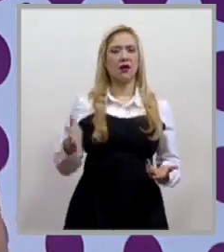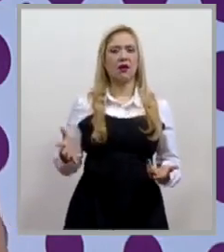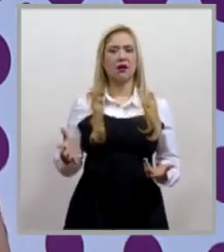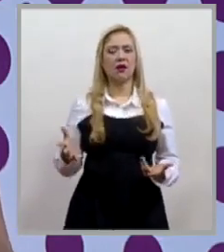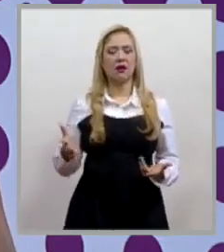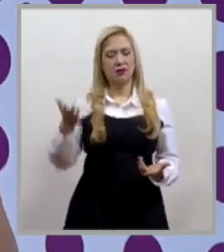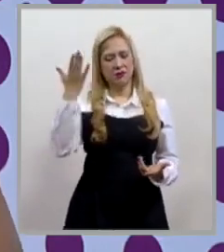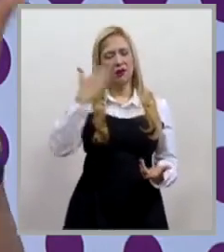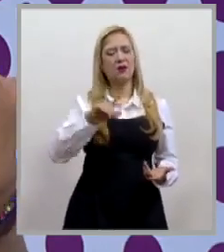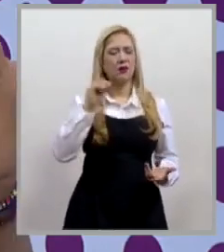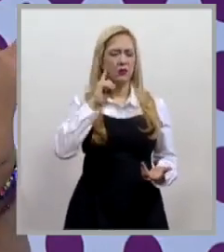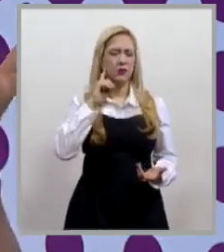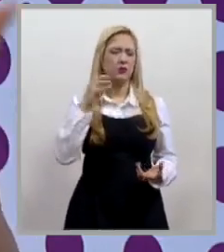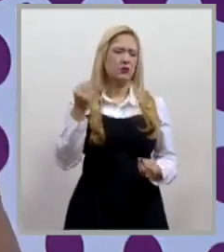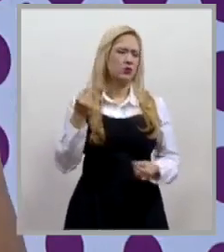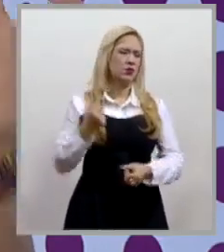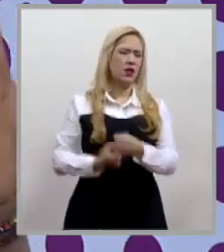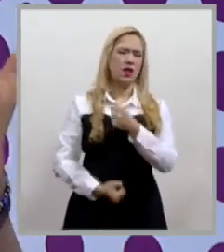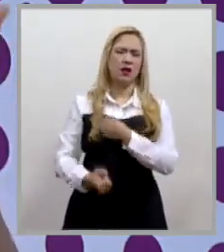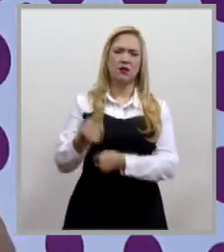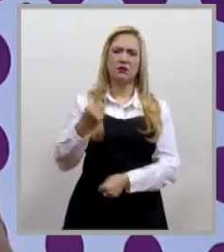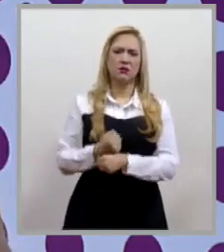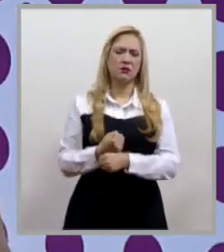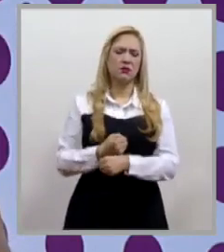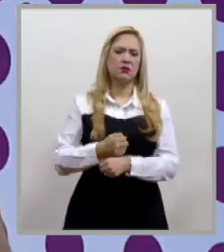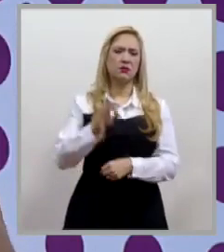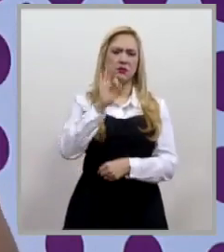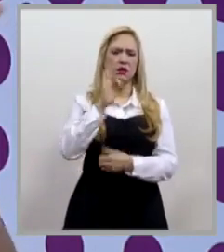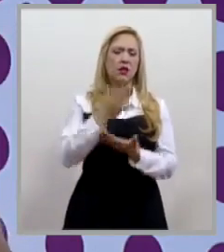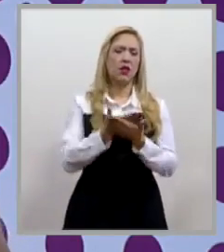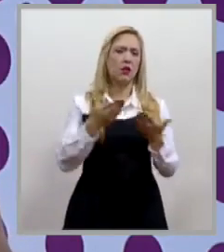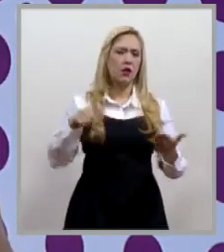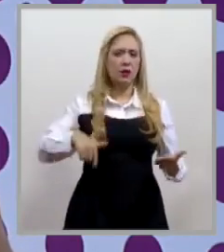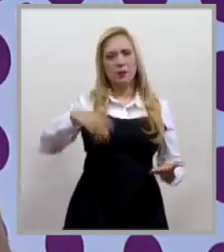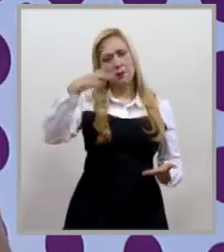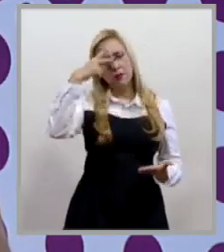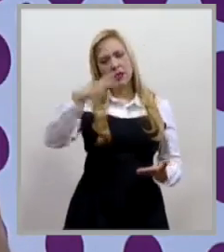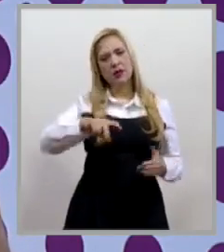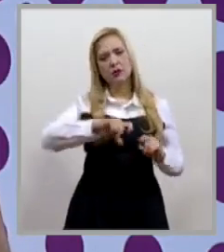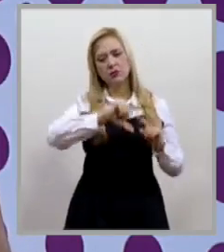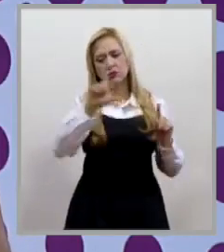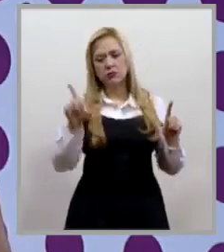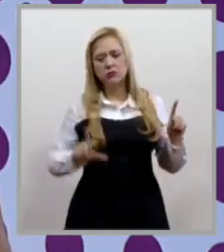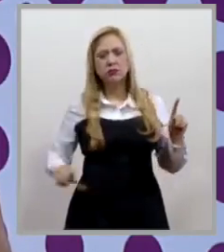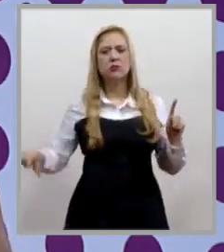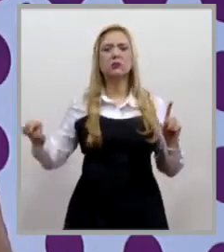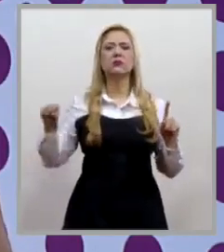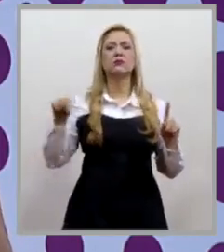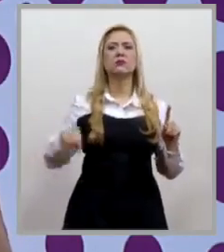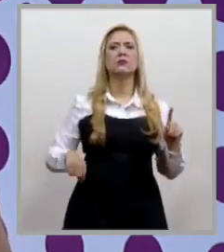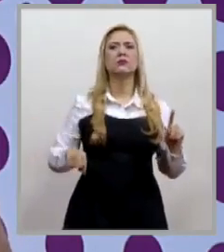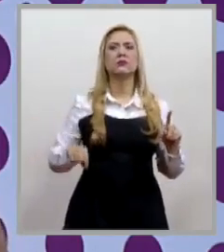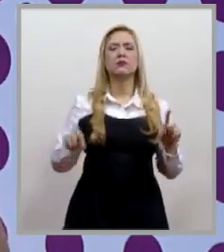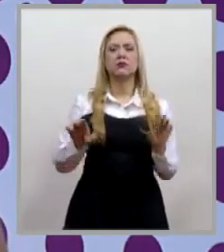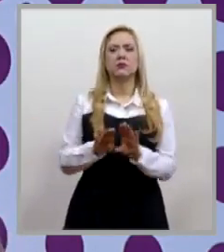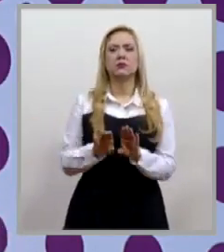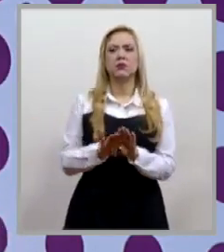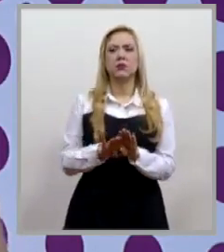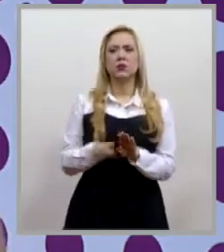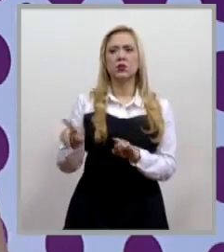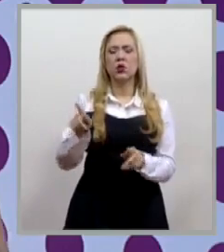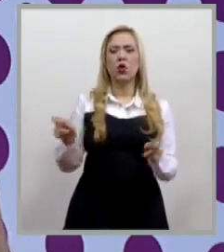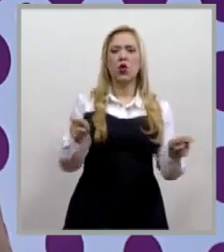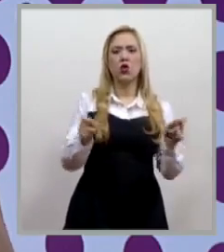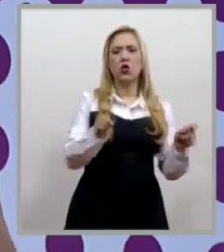y sabemos que desde hace años, a lo mejor ahora en nuestro territorio, en el país, el tema de la presencia o del